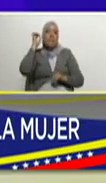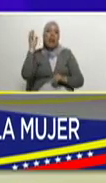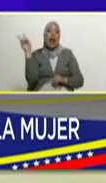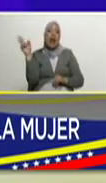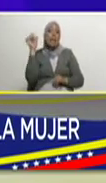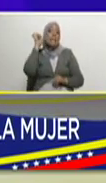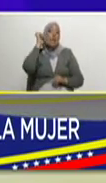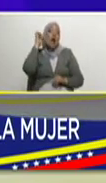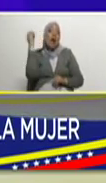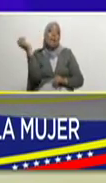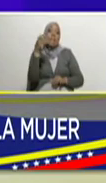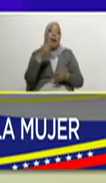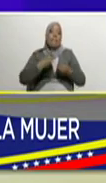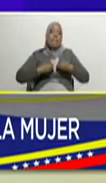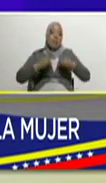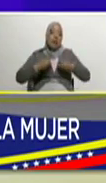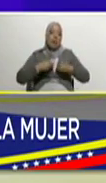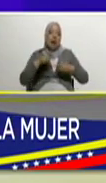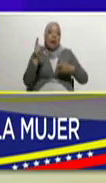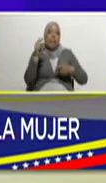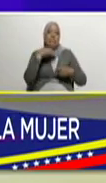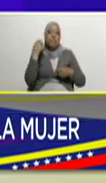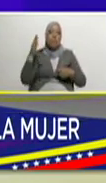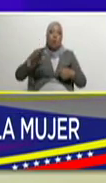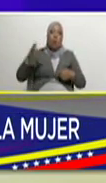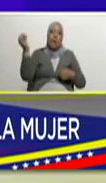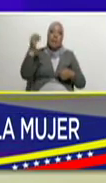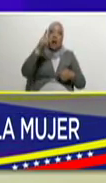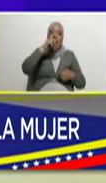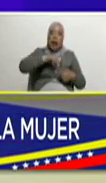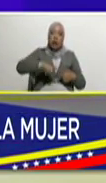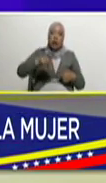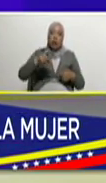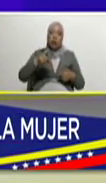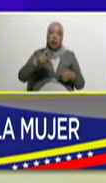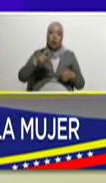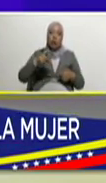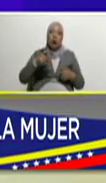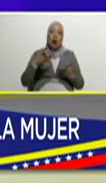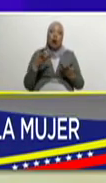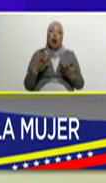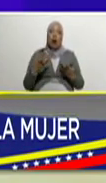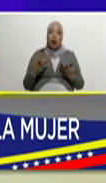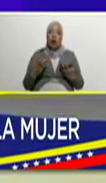que los hombres, ¿verdad? Y con todas estas